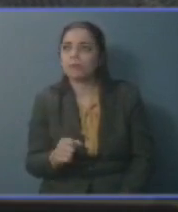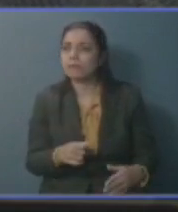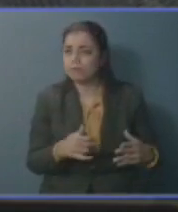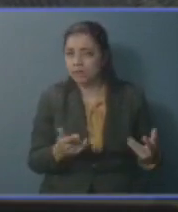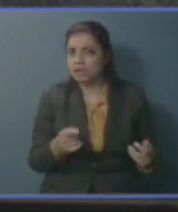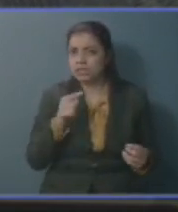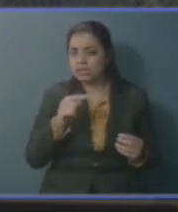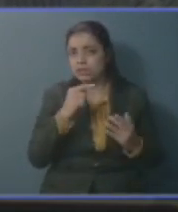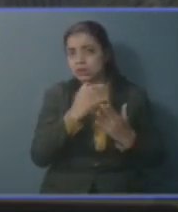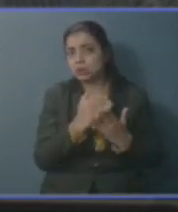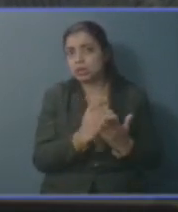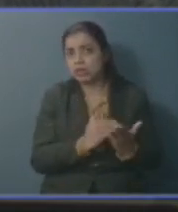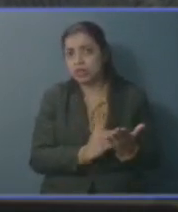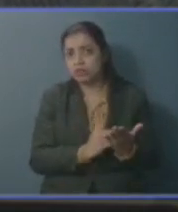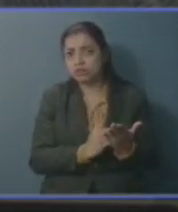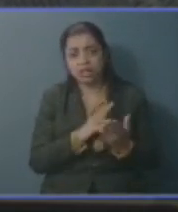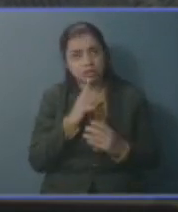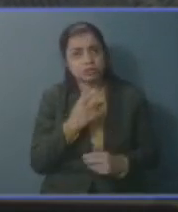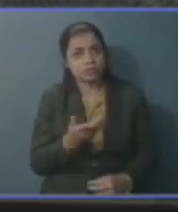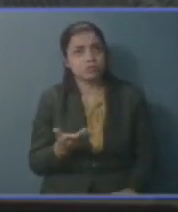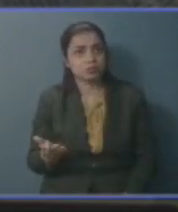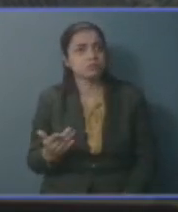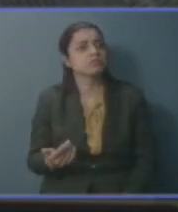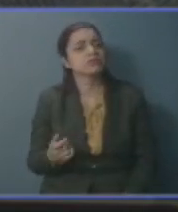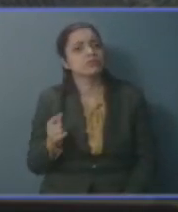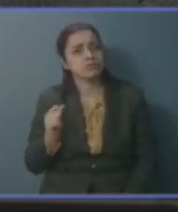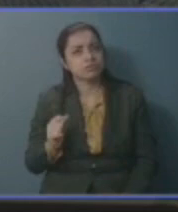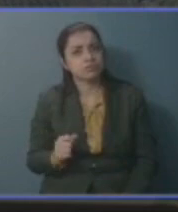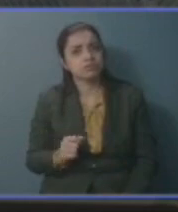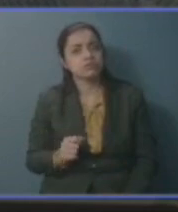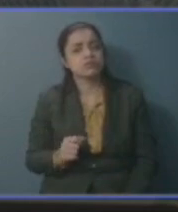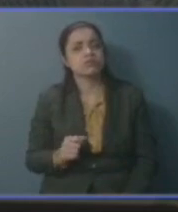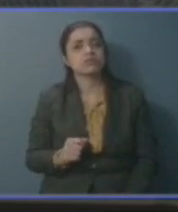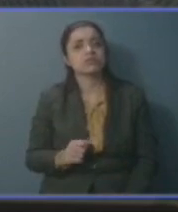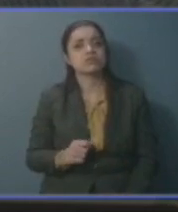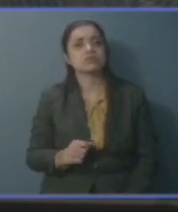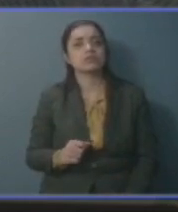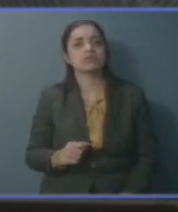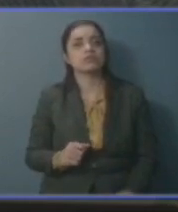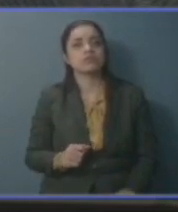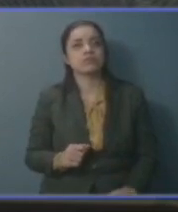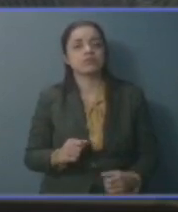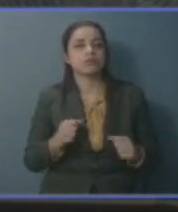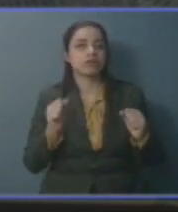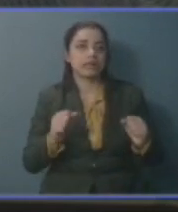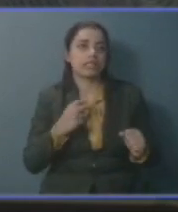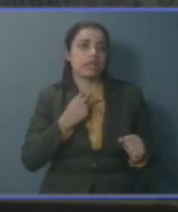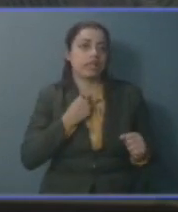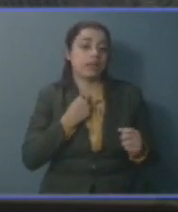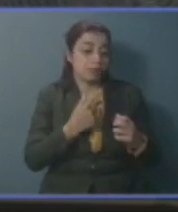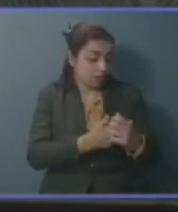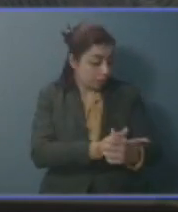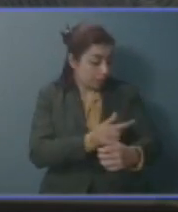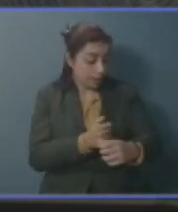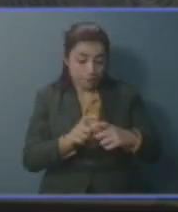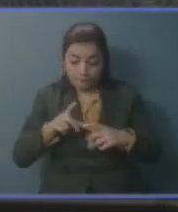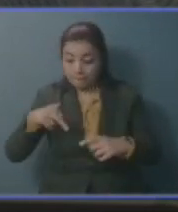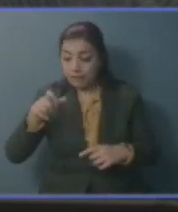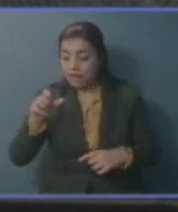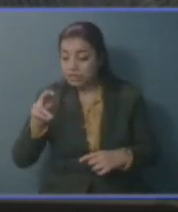uno de los de las cosas que pueden evitar o están evitando que muchos más mueran en